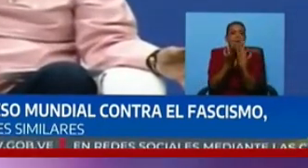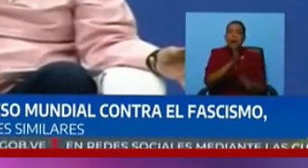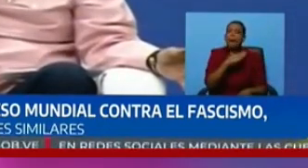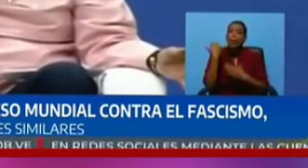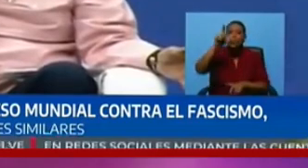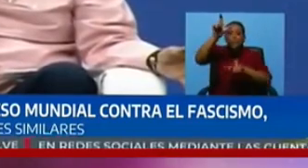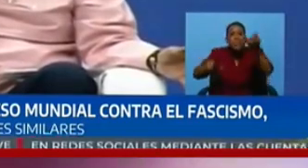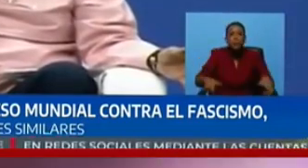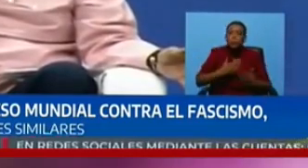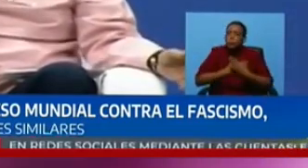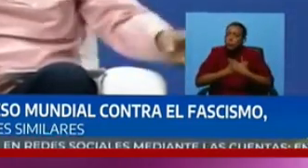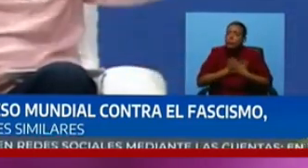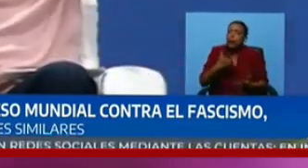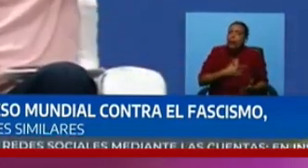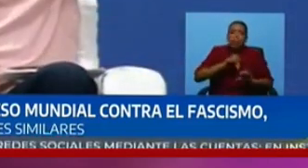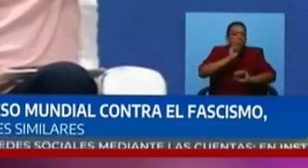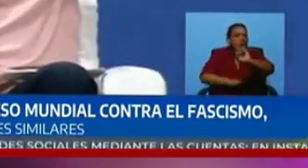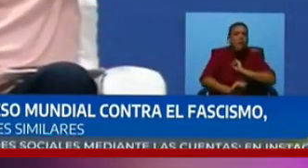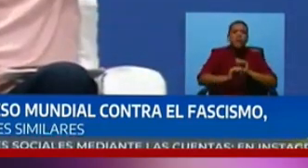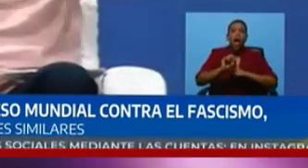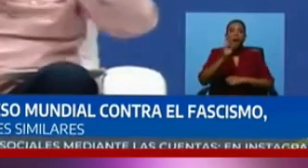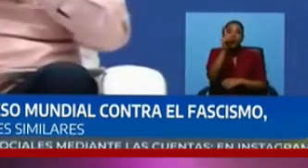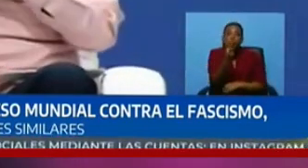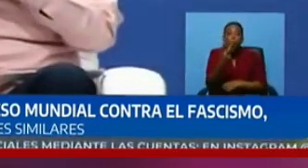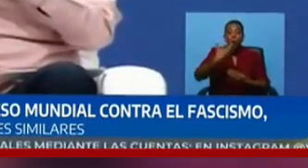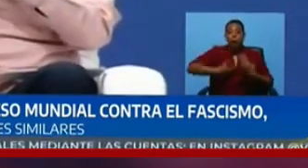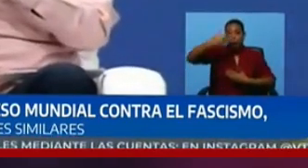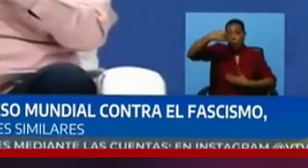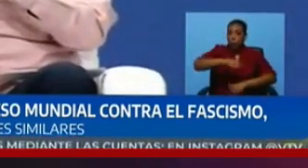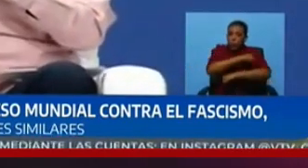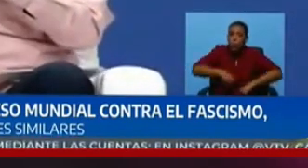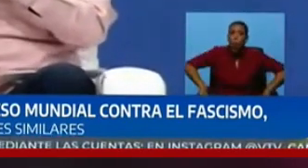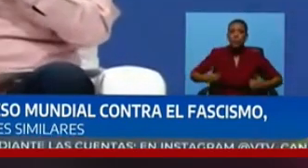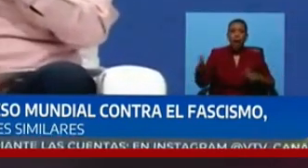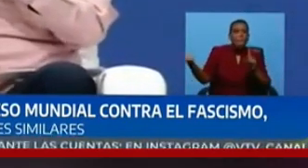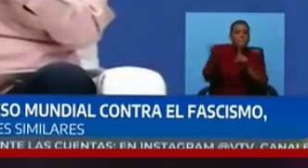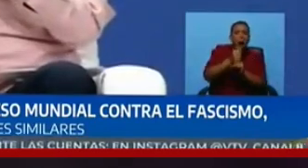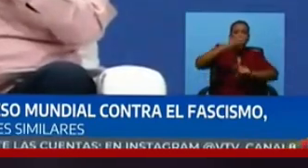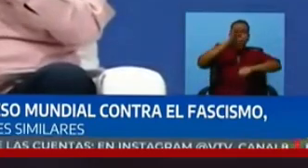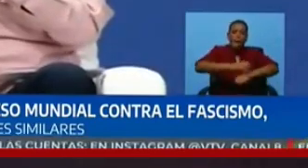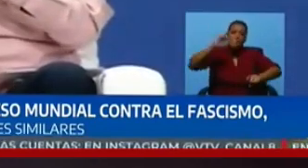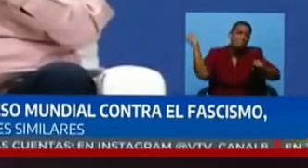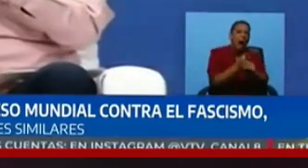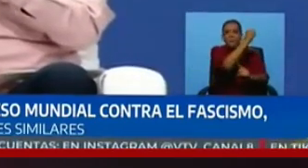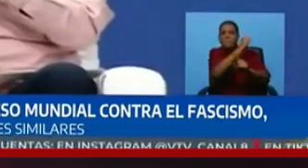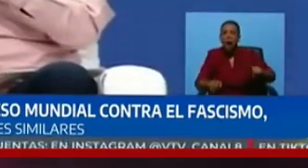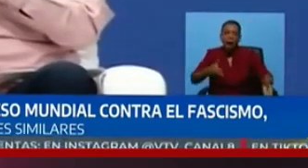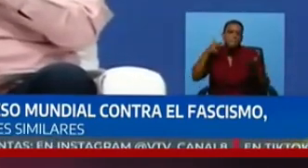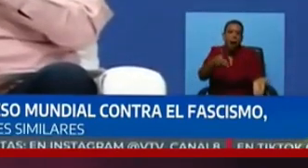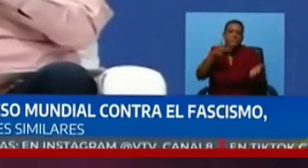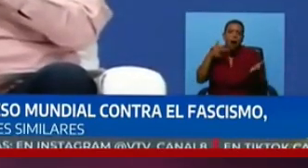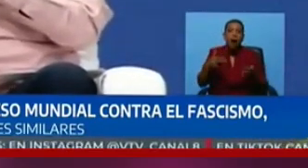visto ese genocidio de modo único, yo diría. Yo he recordado ahora, con el tema de